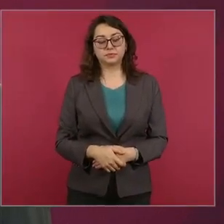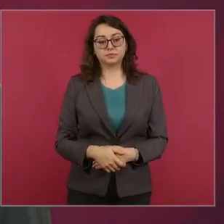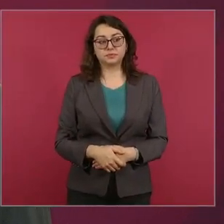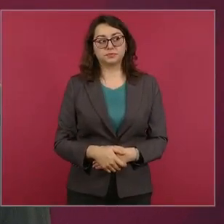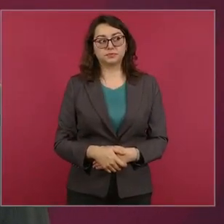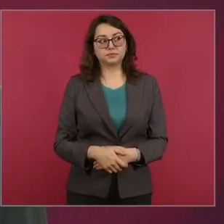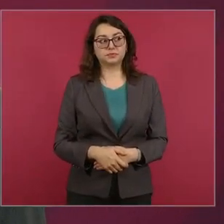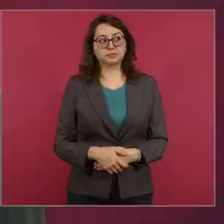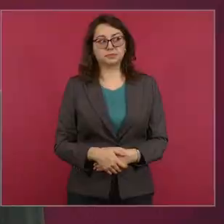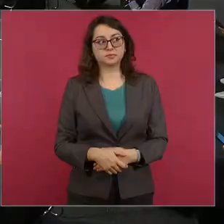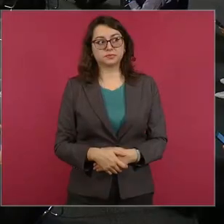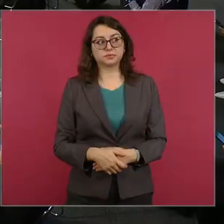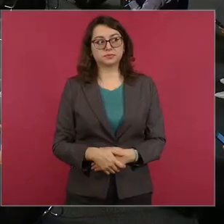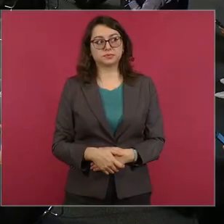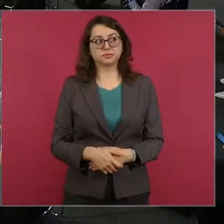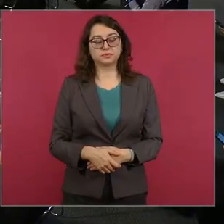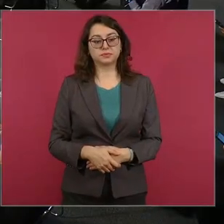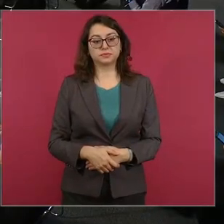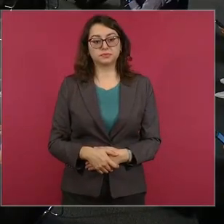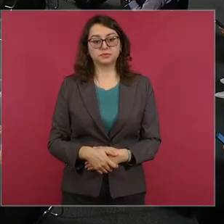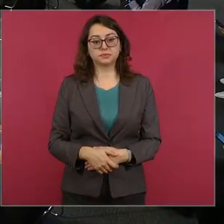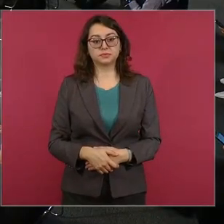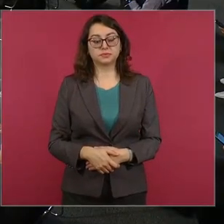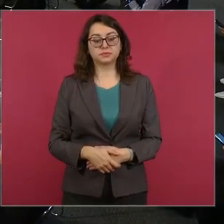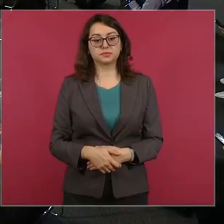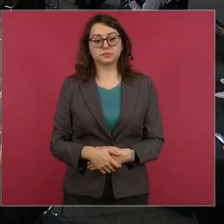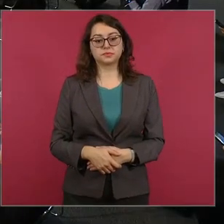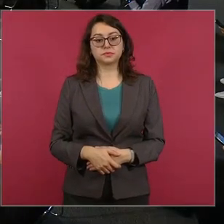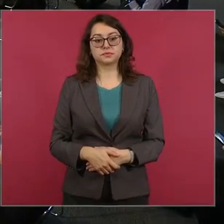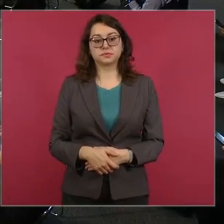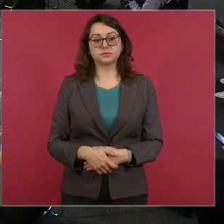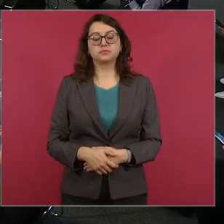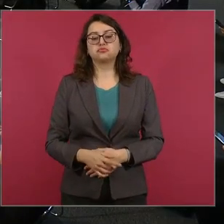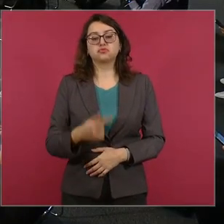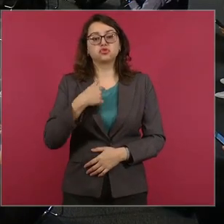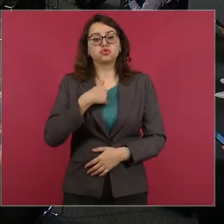siempre he dicho que Marcelo es un agente inteligente